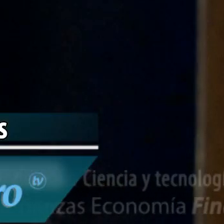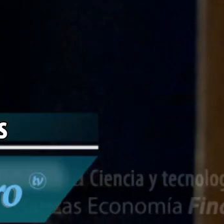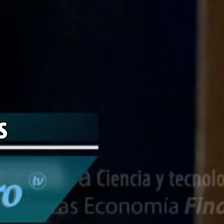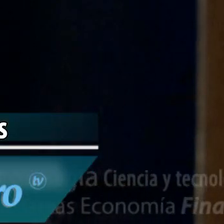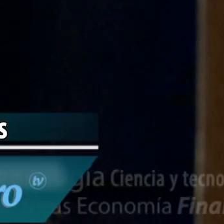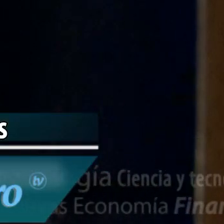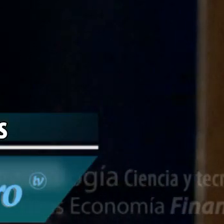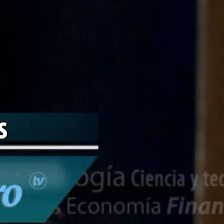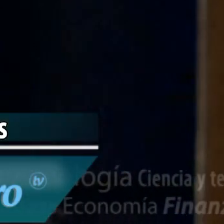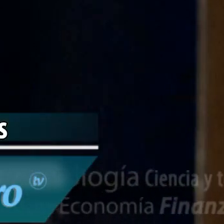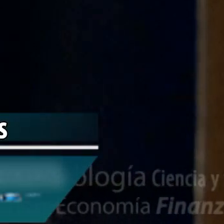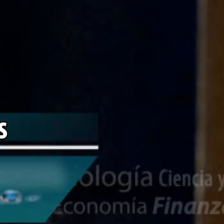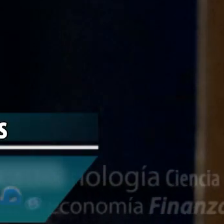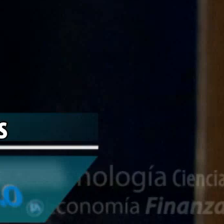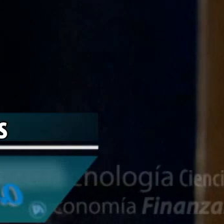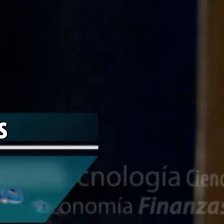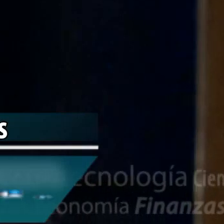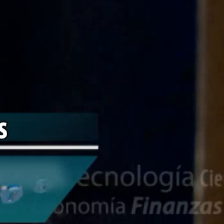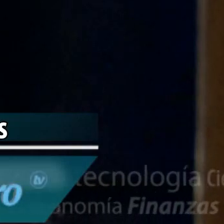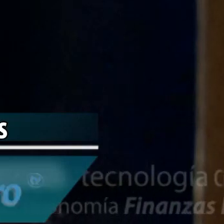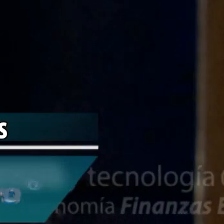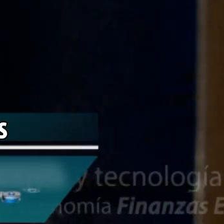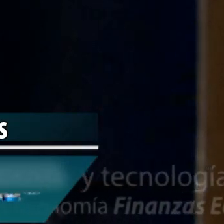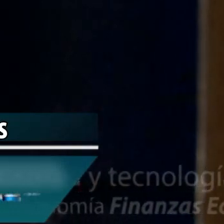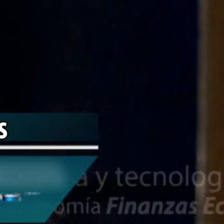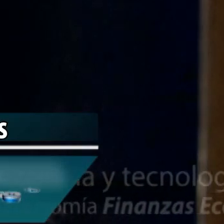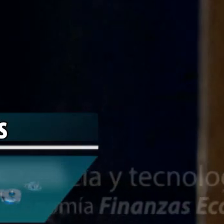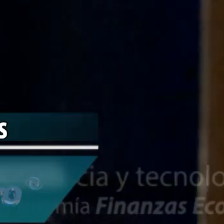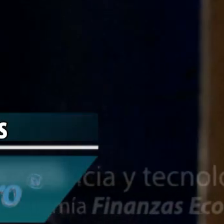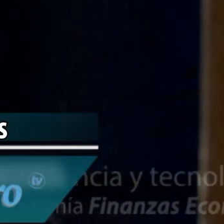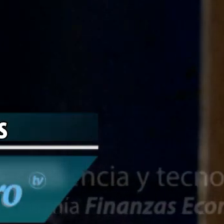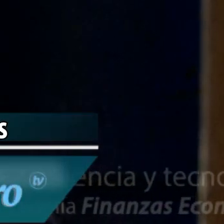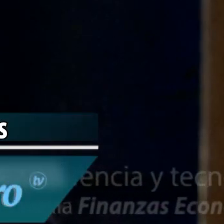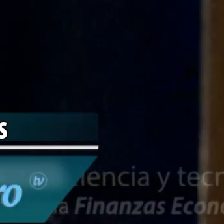este marco regulatorio de los biocombustibles. Gracias al presidente del bloque,